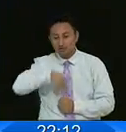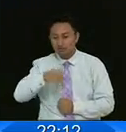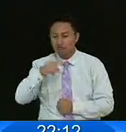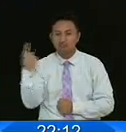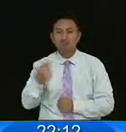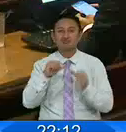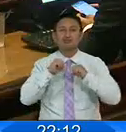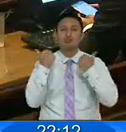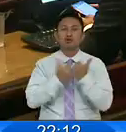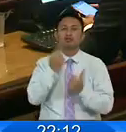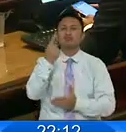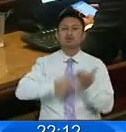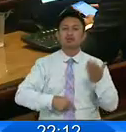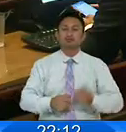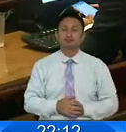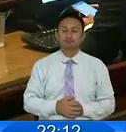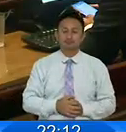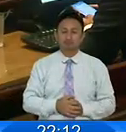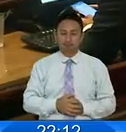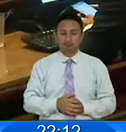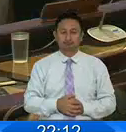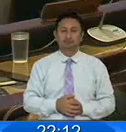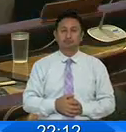en el pleno informó marilyn jaramillo